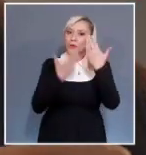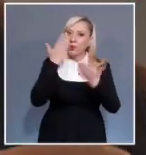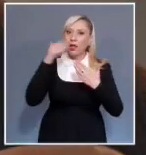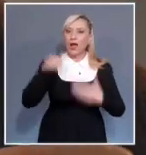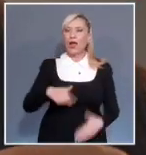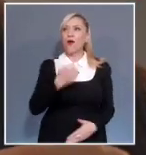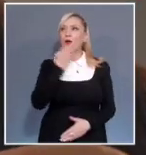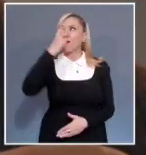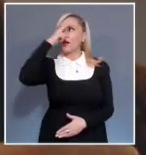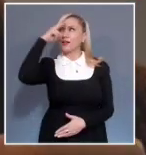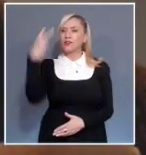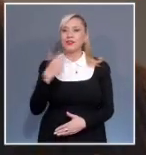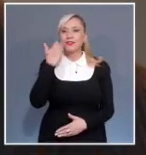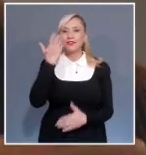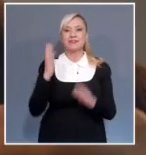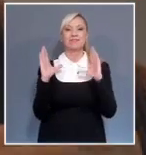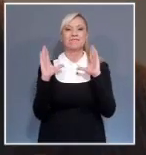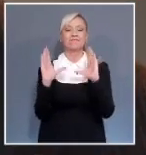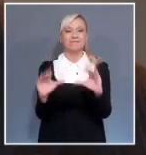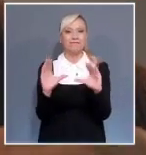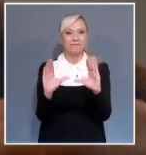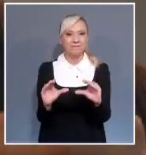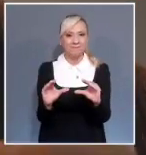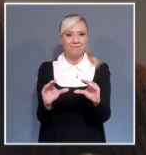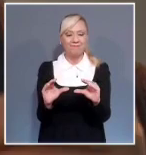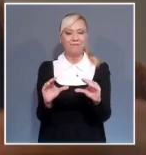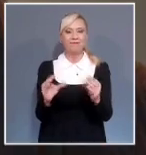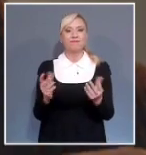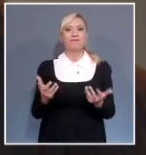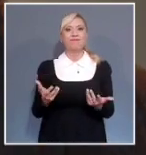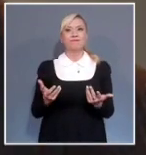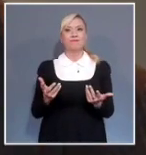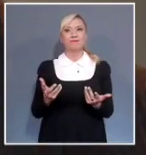puede hacer eso sin plena libertad,